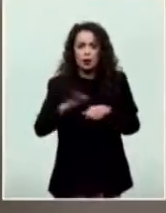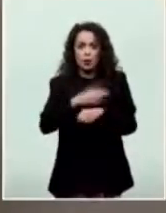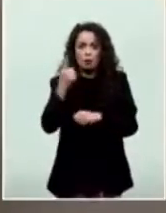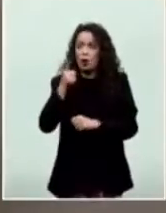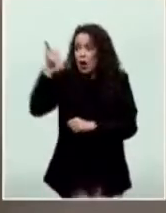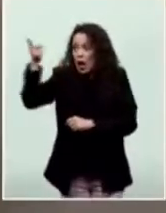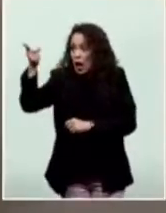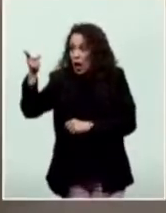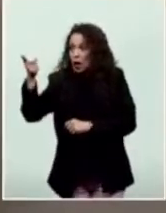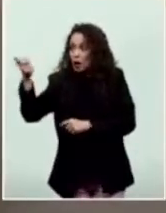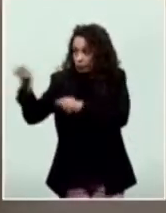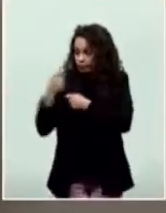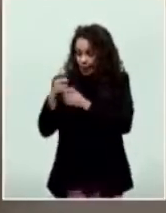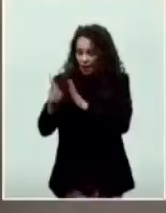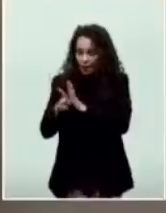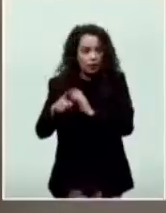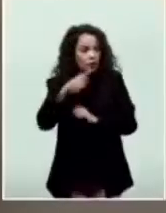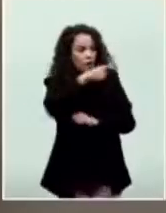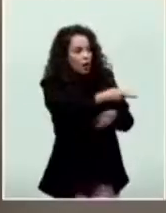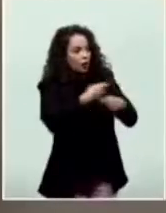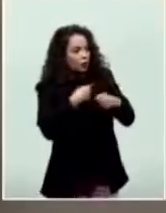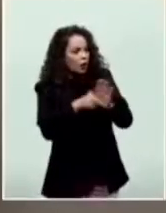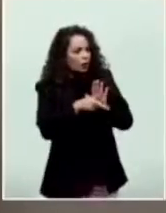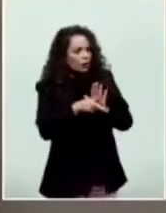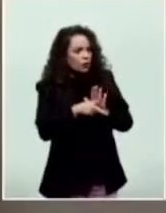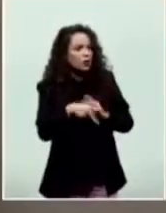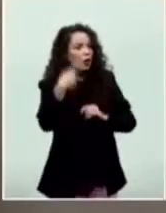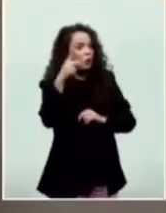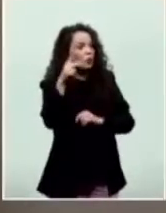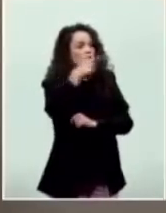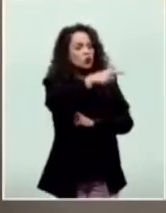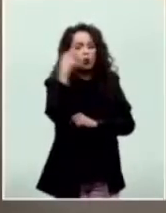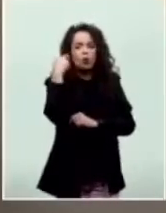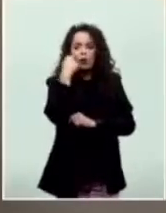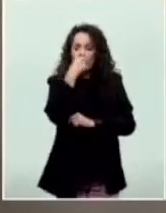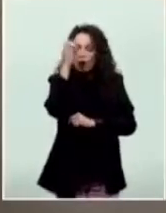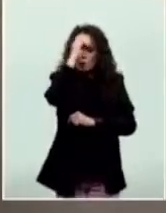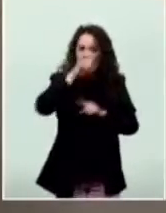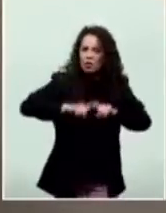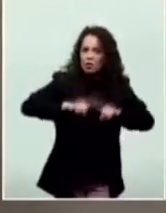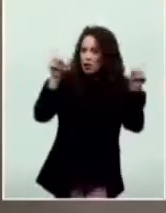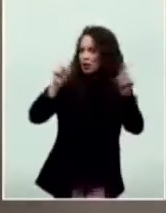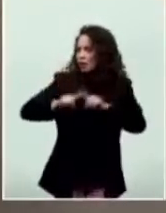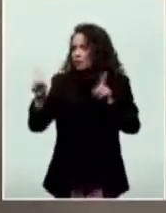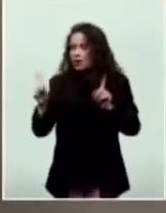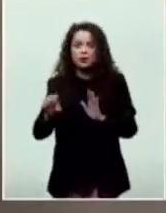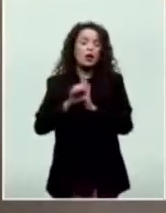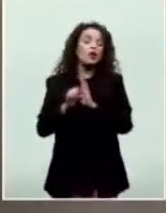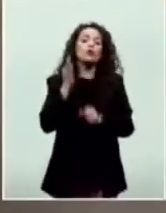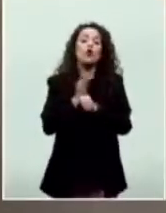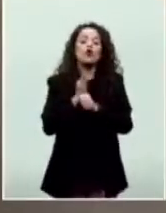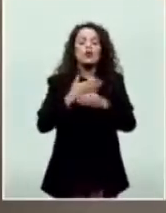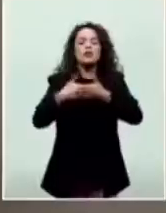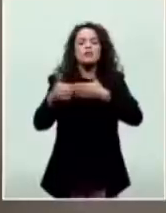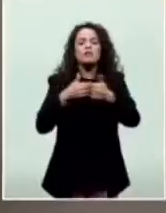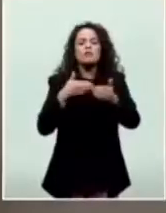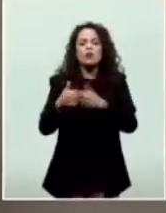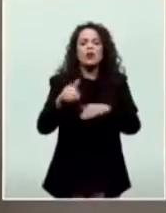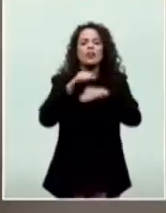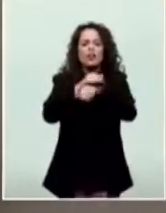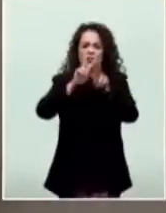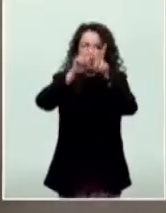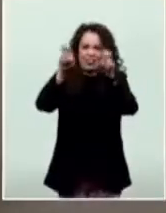a conclusiones distintas. ¿Cuántas veces les ha pasado a ustedes, ahora que está muy de moda toda la cuestión de